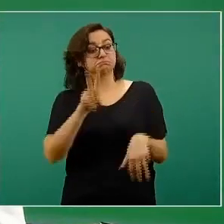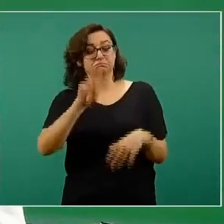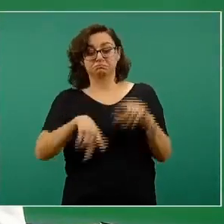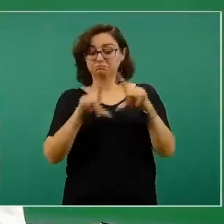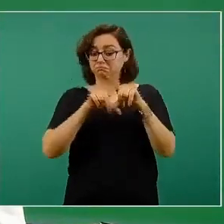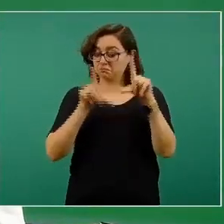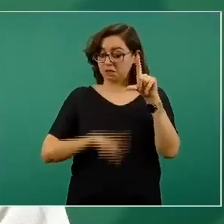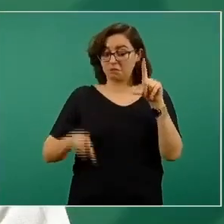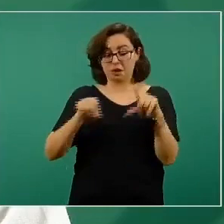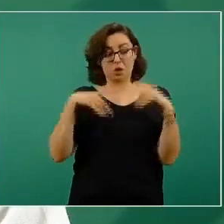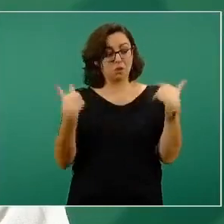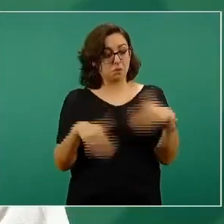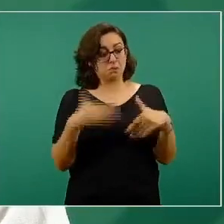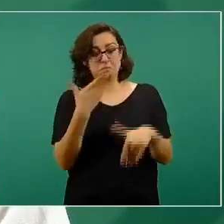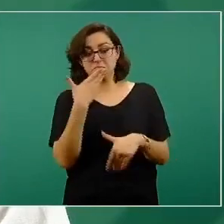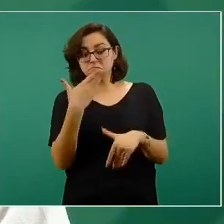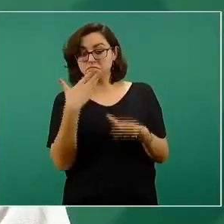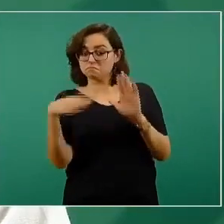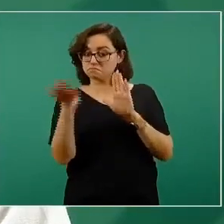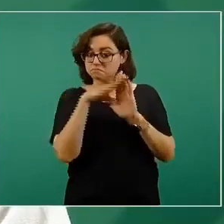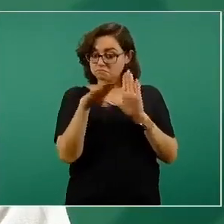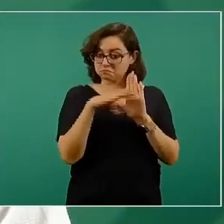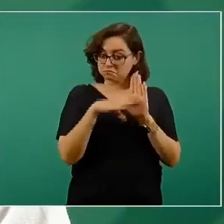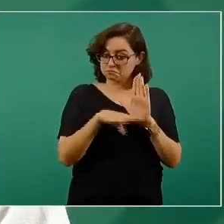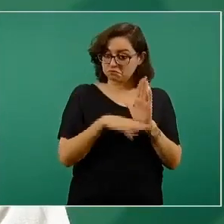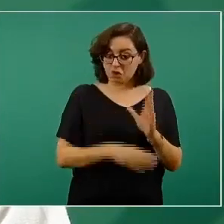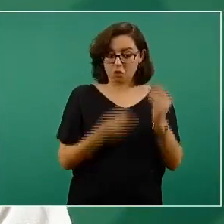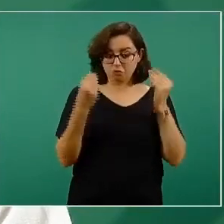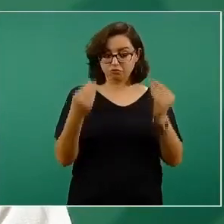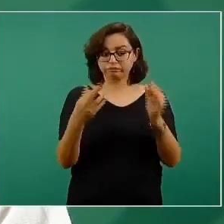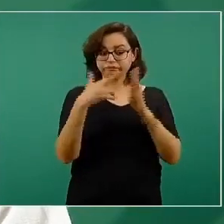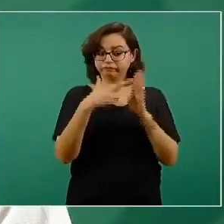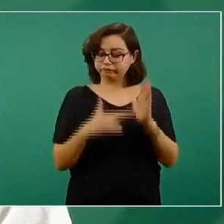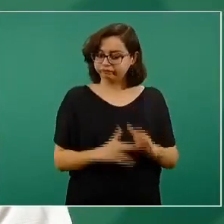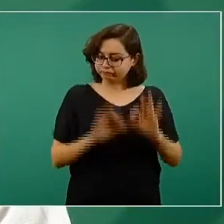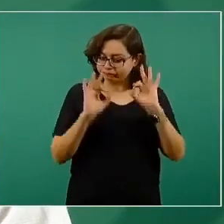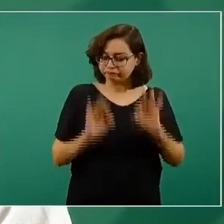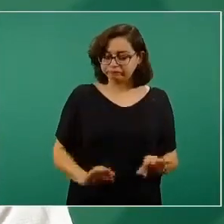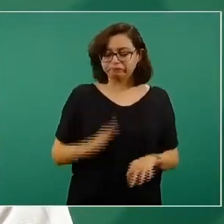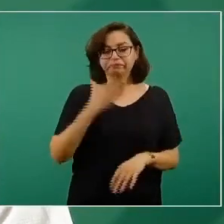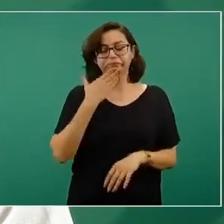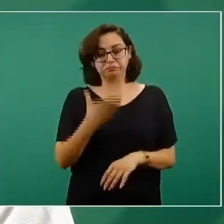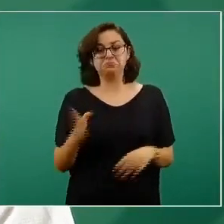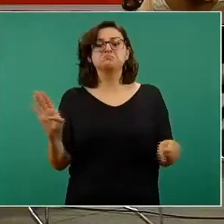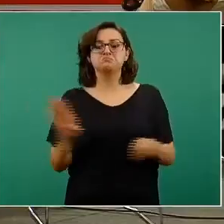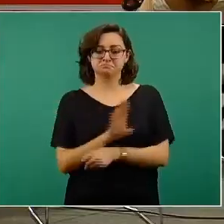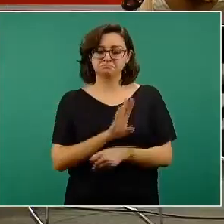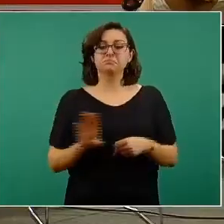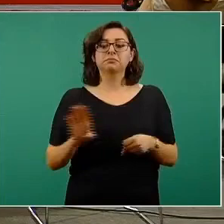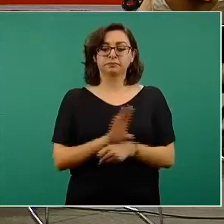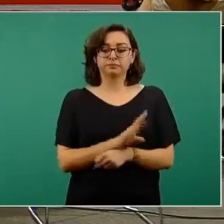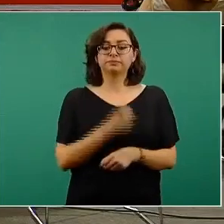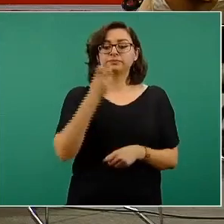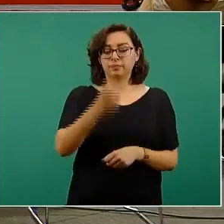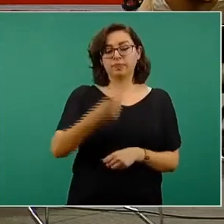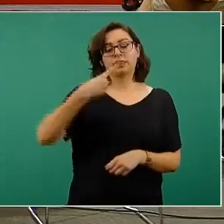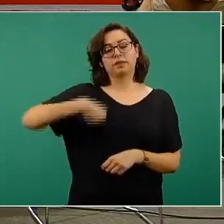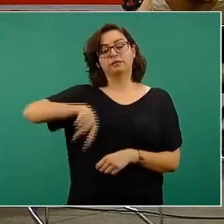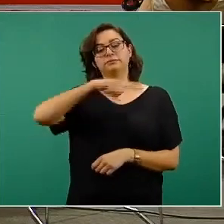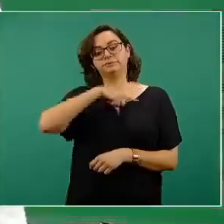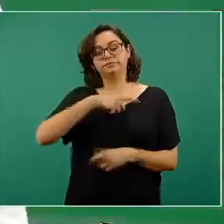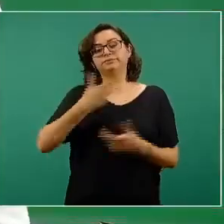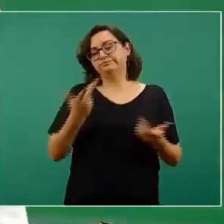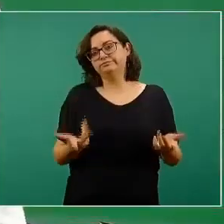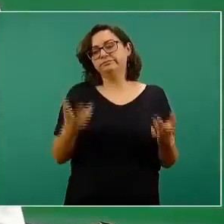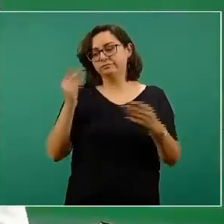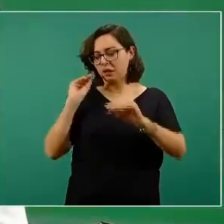de intervenciones que ha considerado el Gobierno de México. Esto ha sido muy benéfico. Entonces, de ahí estamos tomando, y mañana